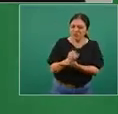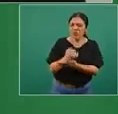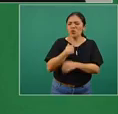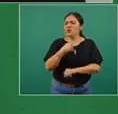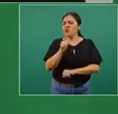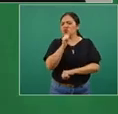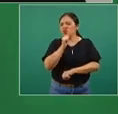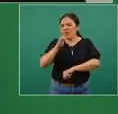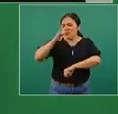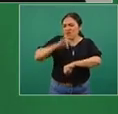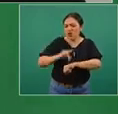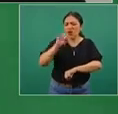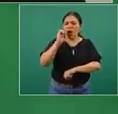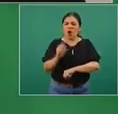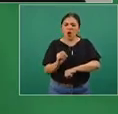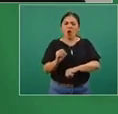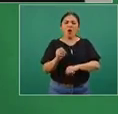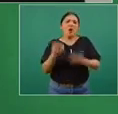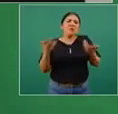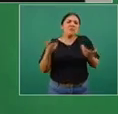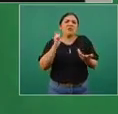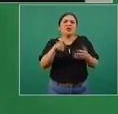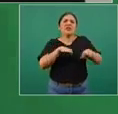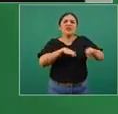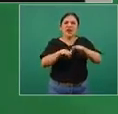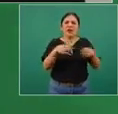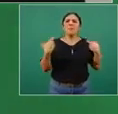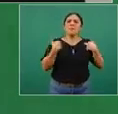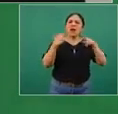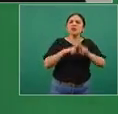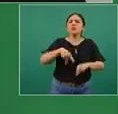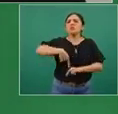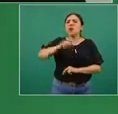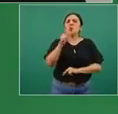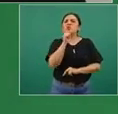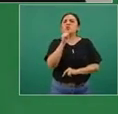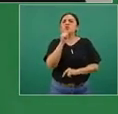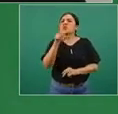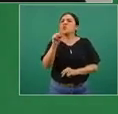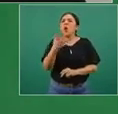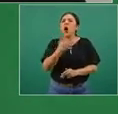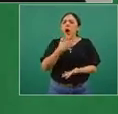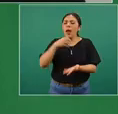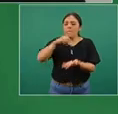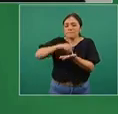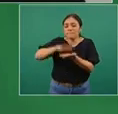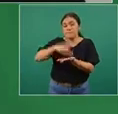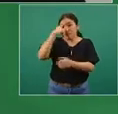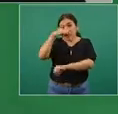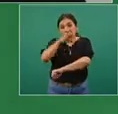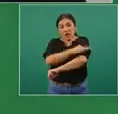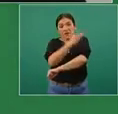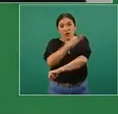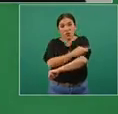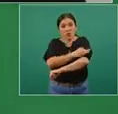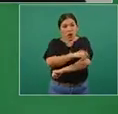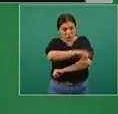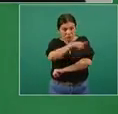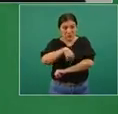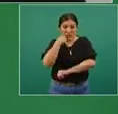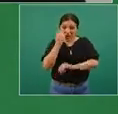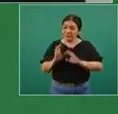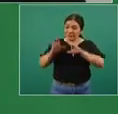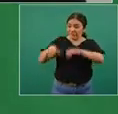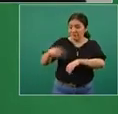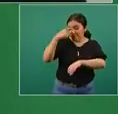o quizá estén trabajando igual de docentes, pero igual no tengan su registro para que les toque la vacuna y quieran